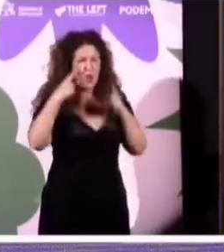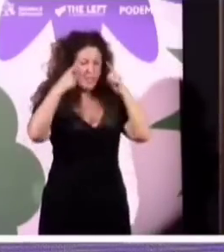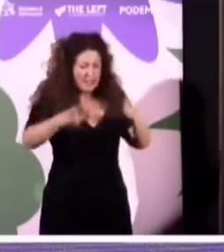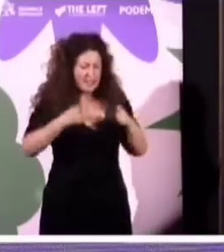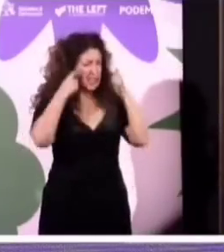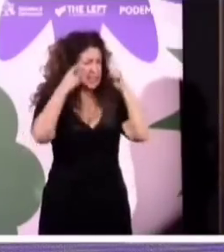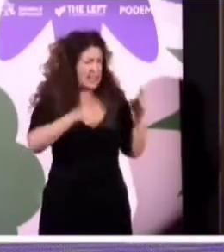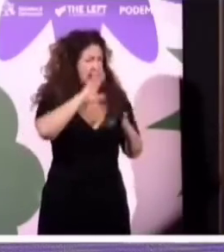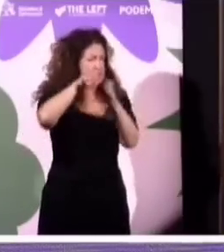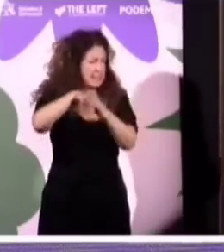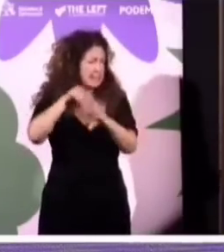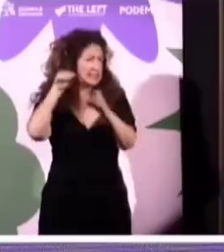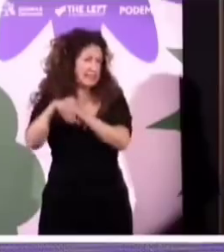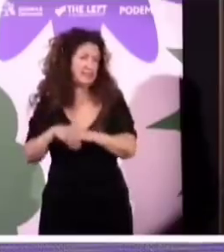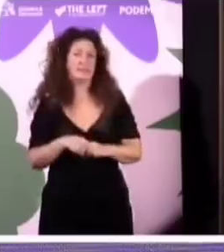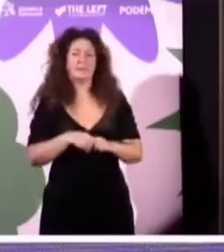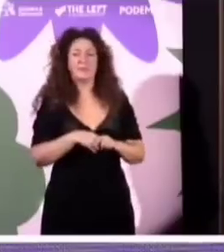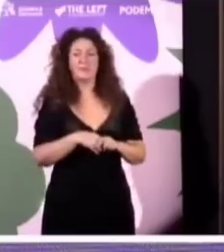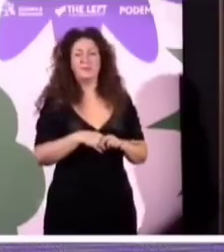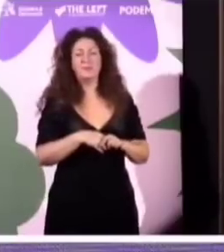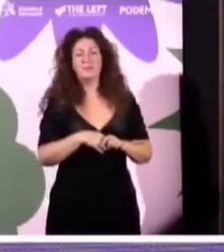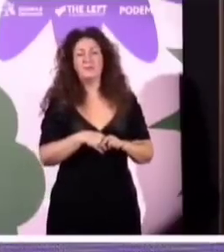acabó.